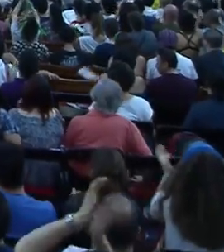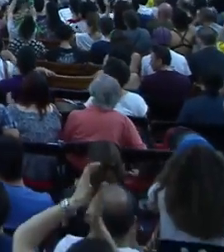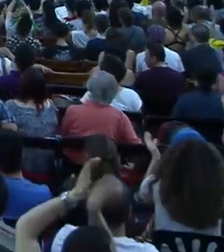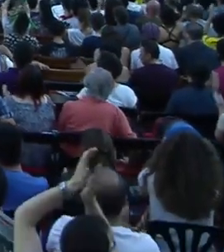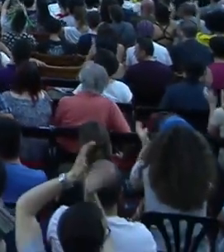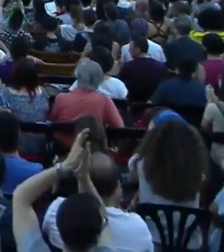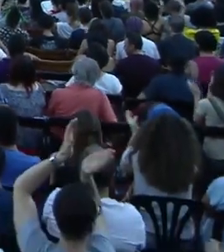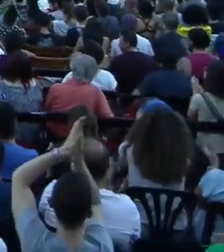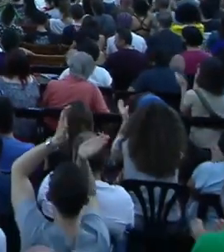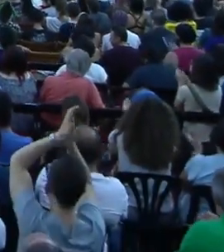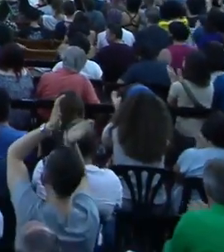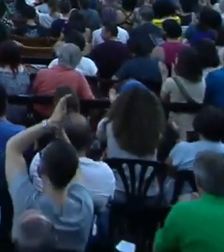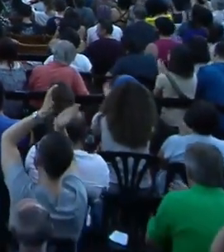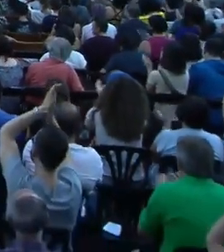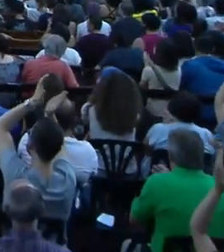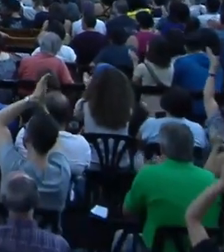pueblo.